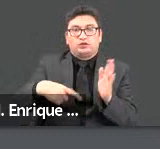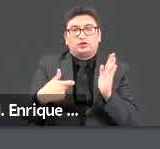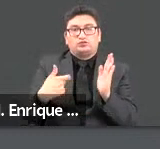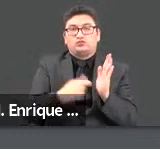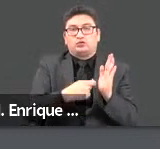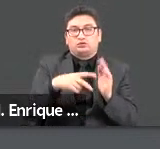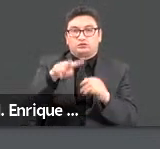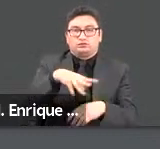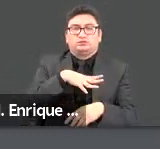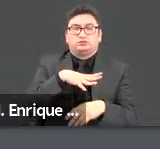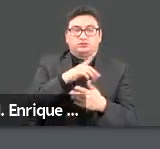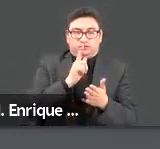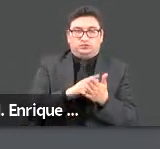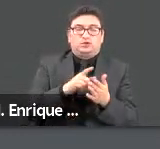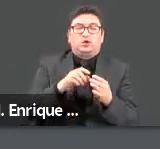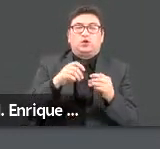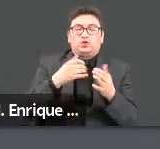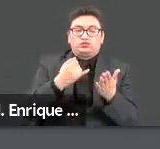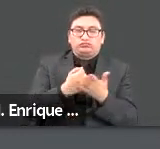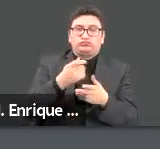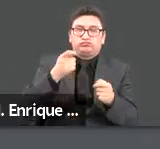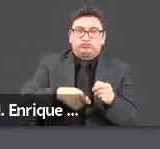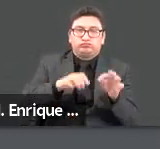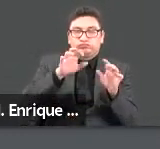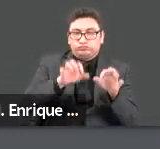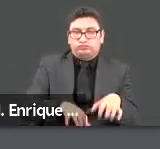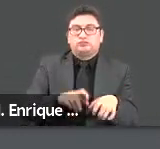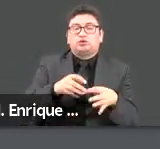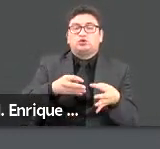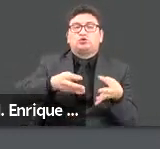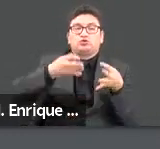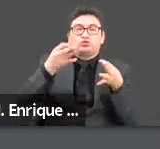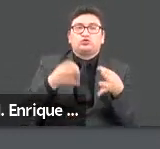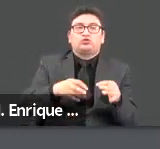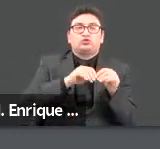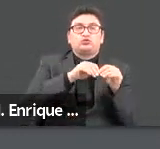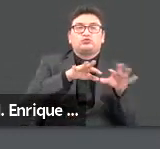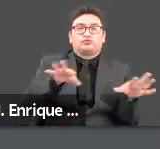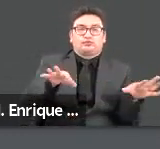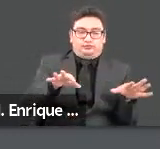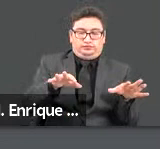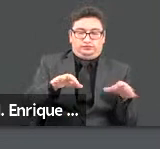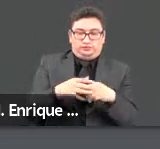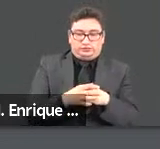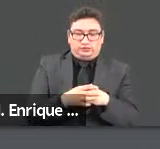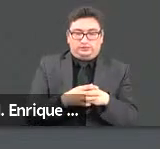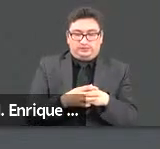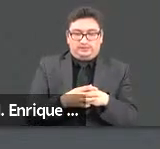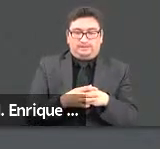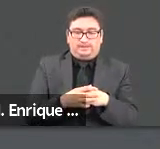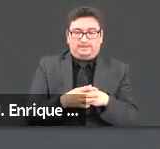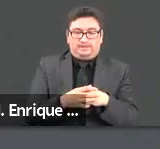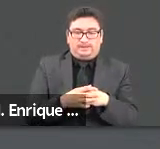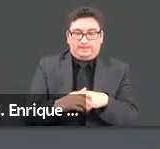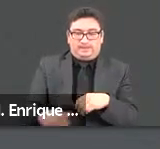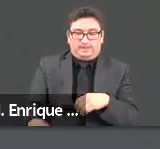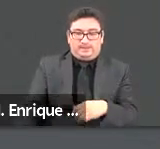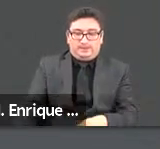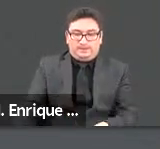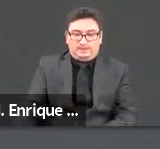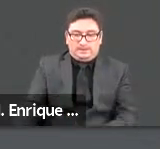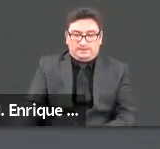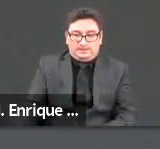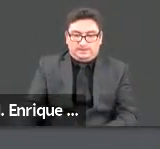la misma. Nos va a llevar al medio oficial de publicación, ¿sí?, del criterio respectivo.